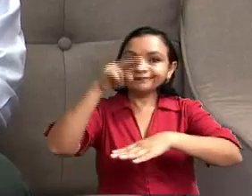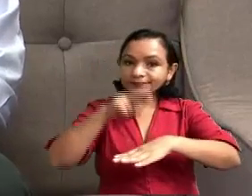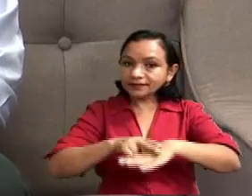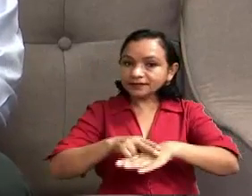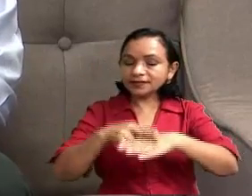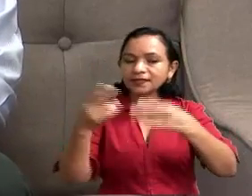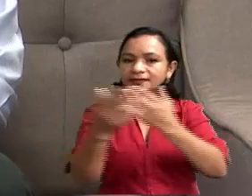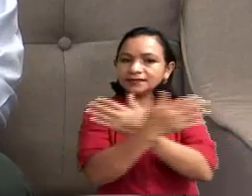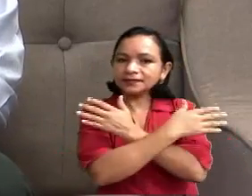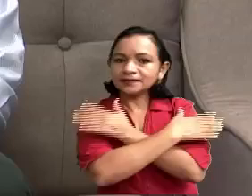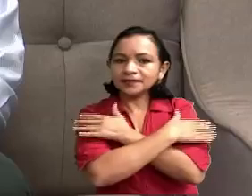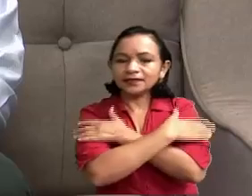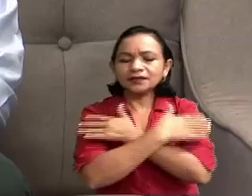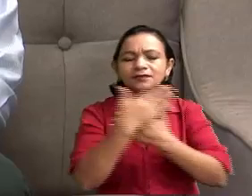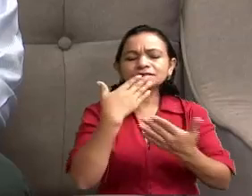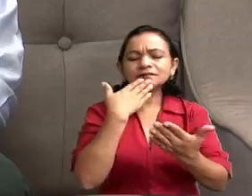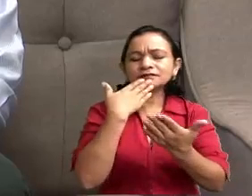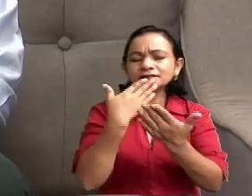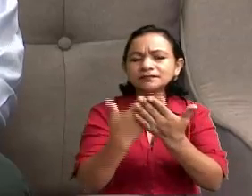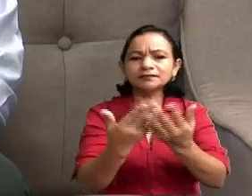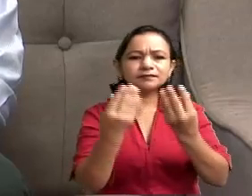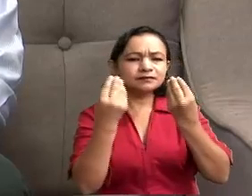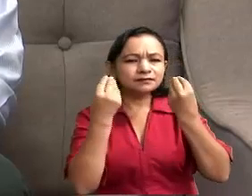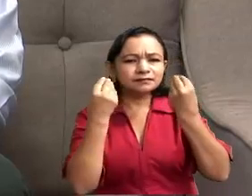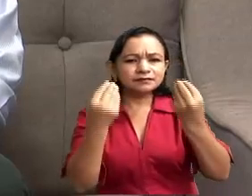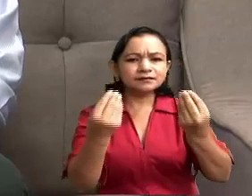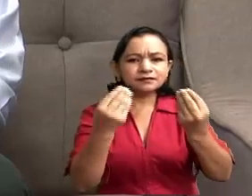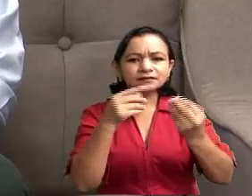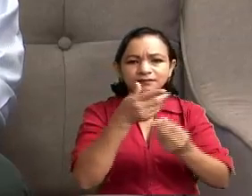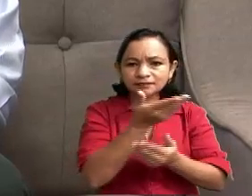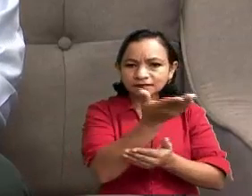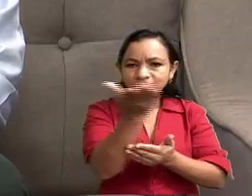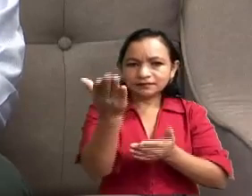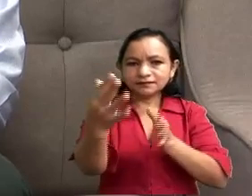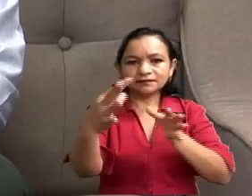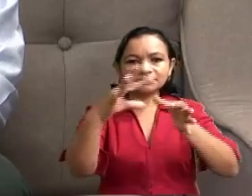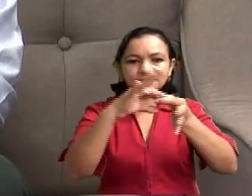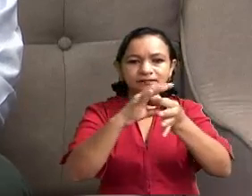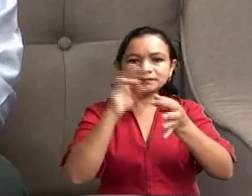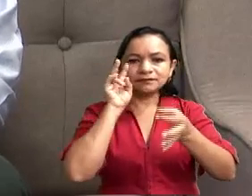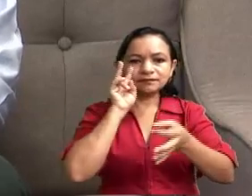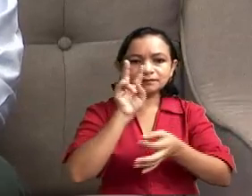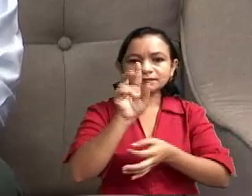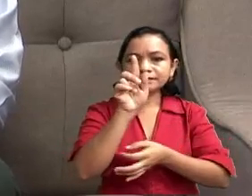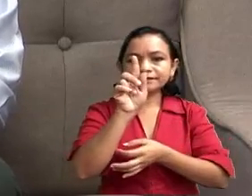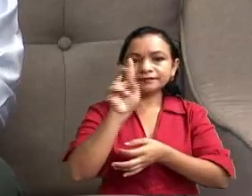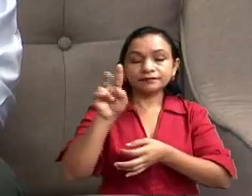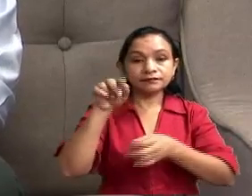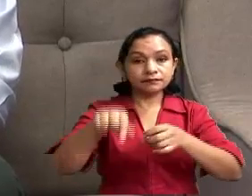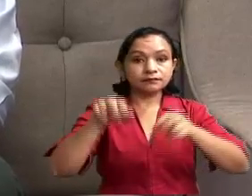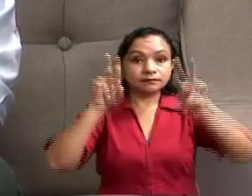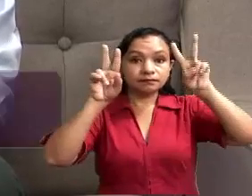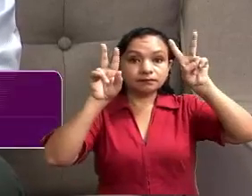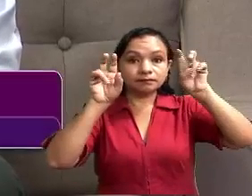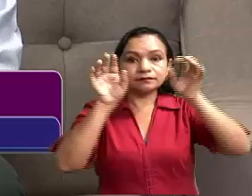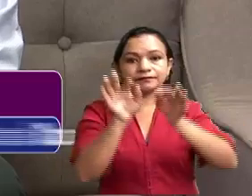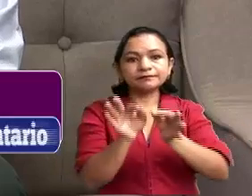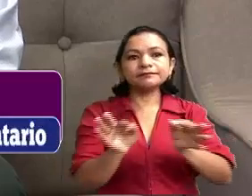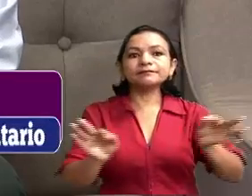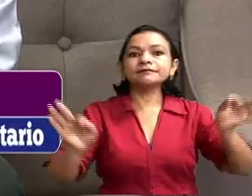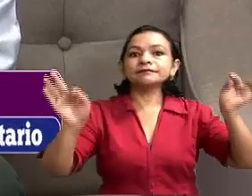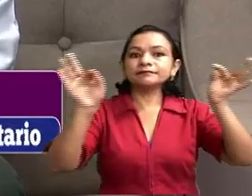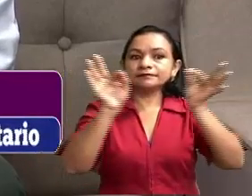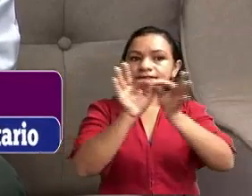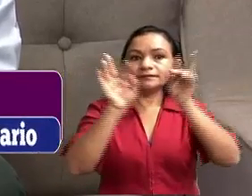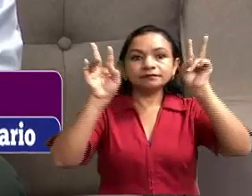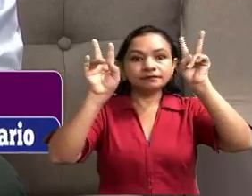Les saludamos y les agradecemos muchísimo que estén con nosotros. Hoy estamos conversando sobre un tema muy importante, un